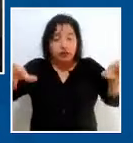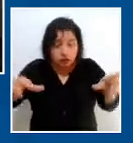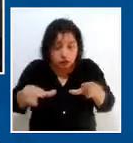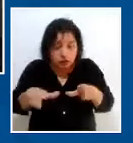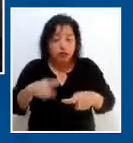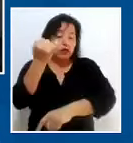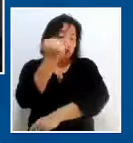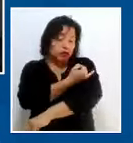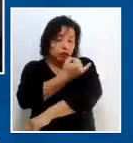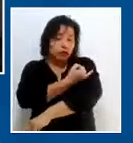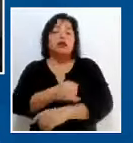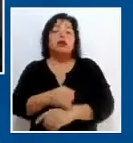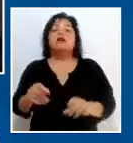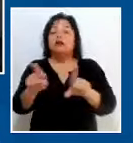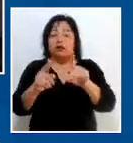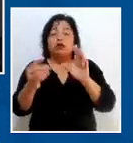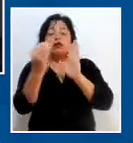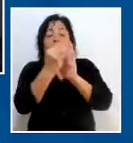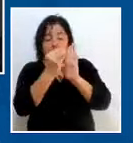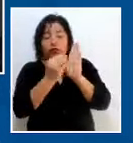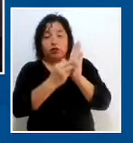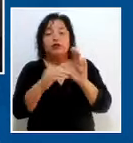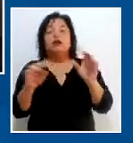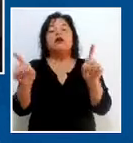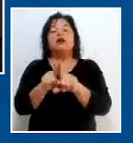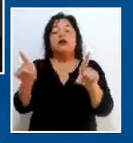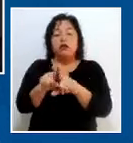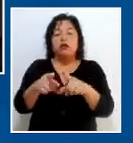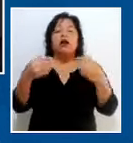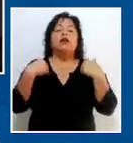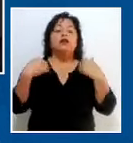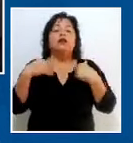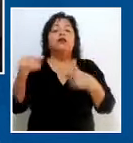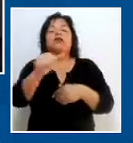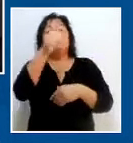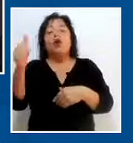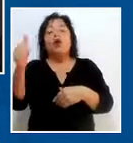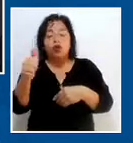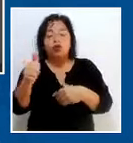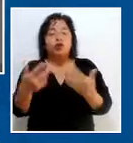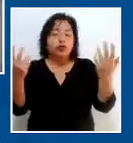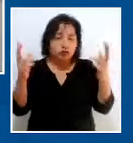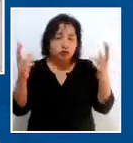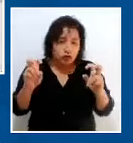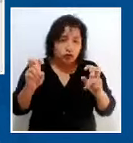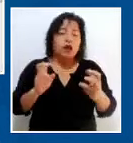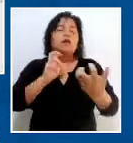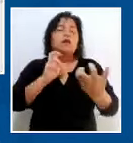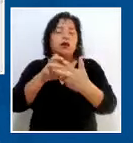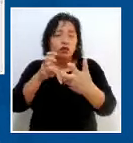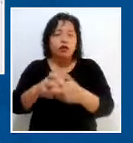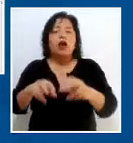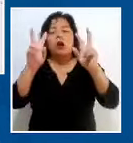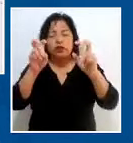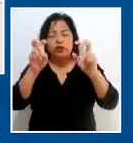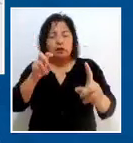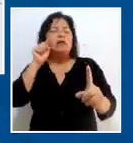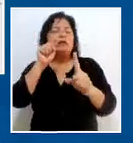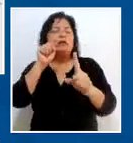entidad pública, pues también se registran. Y también tenemos otros rubros ya vinculados con aspectos más